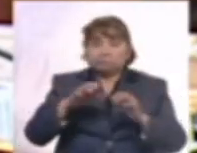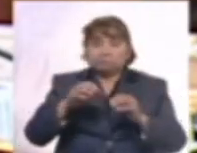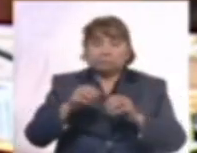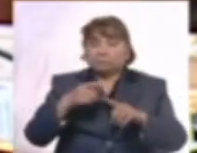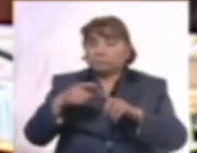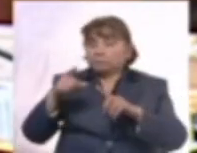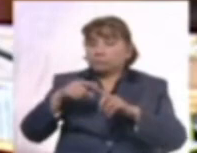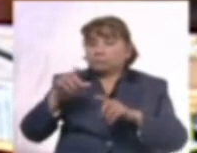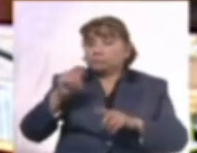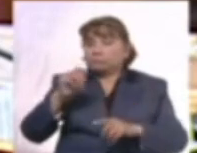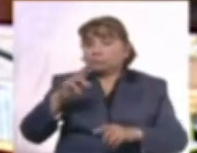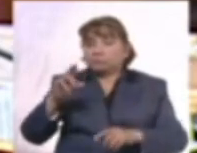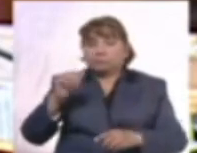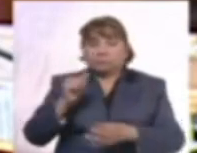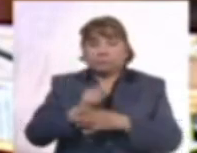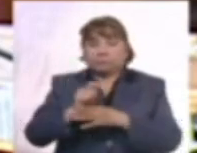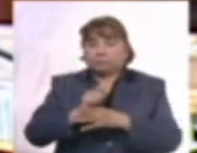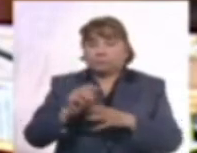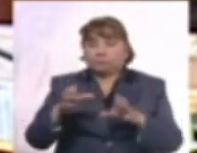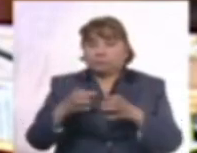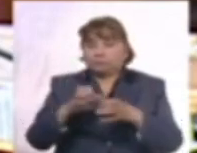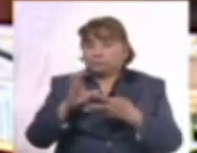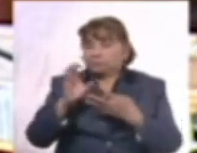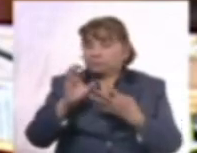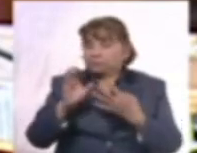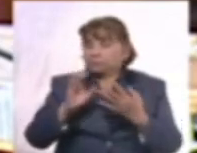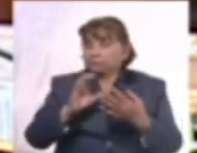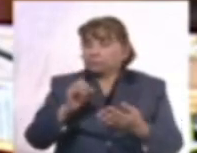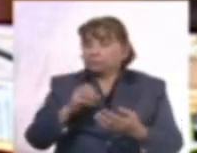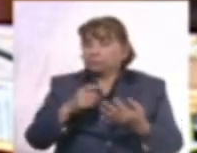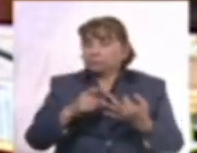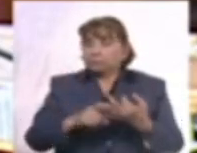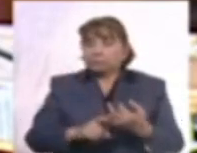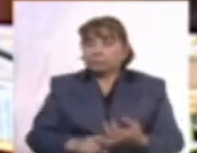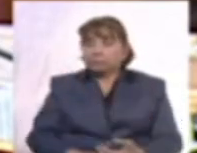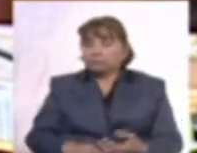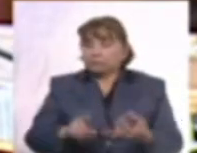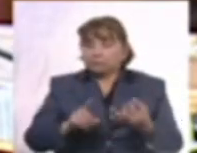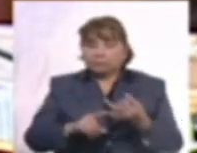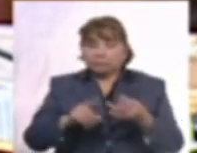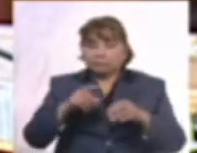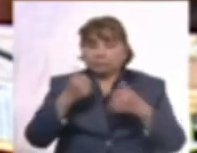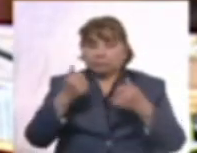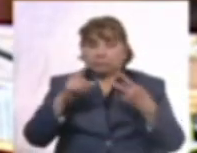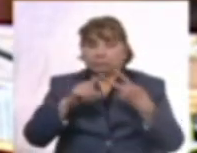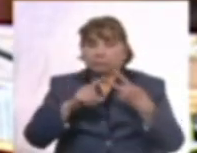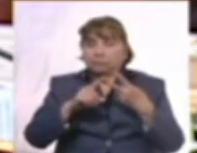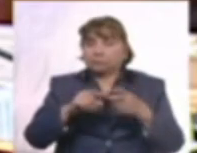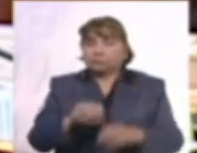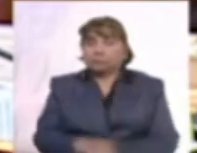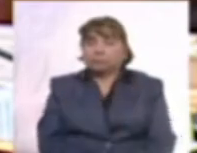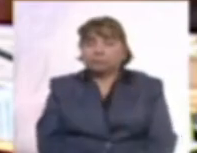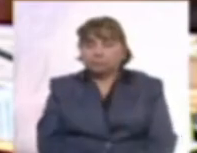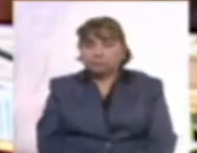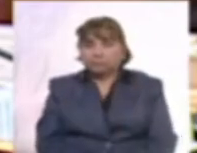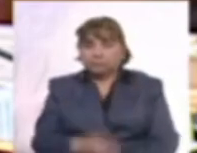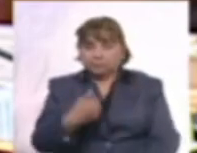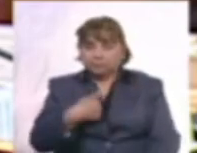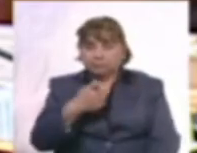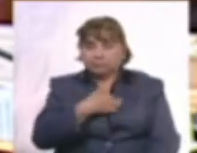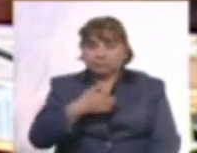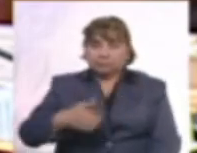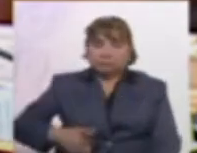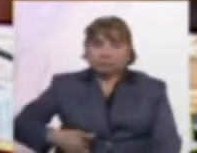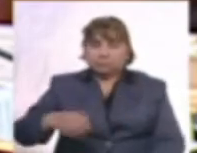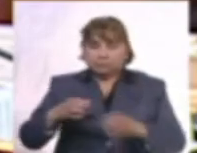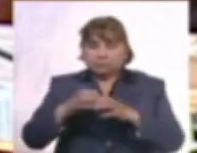que pertenecen a la Contraloría. En segundo lugar, como